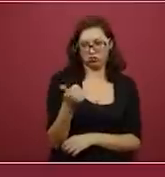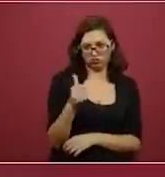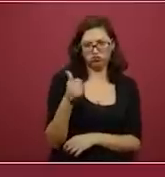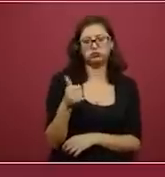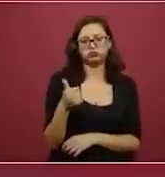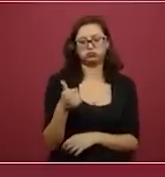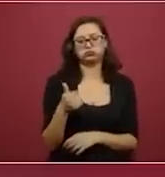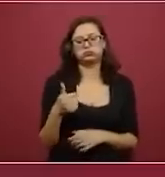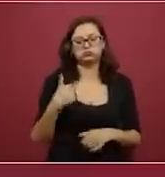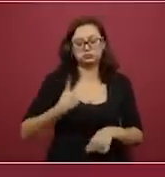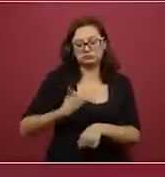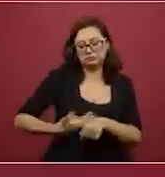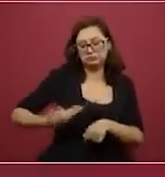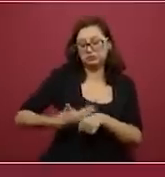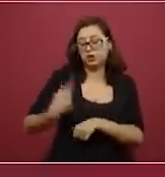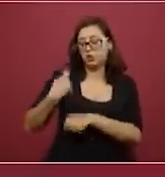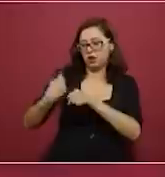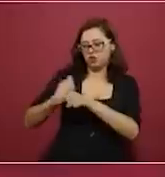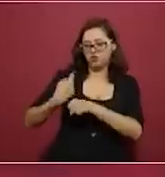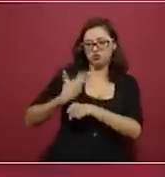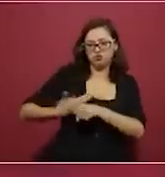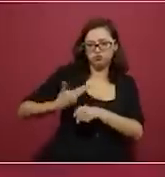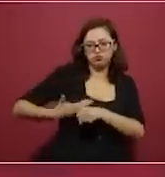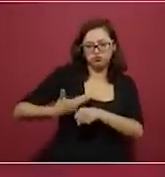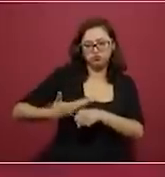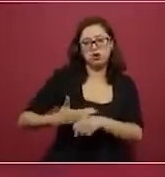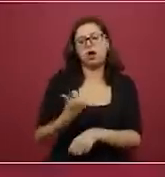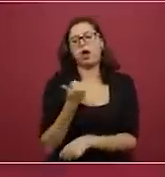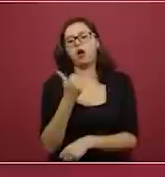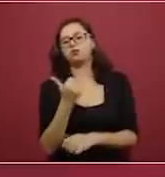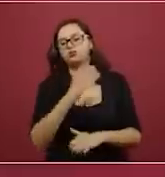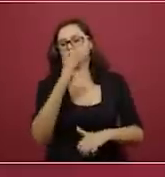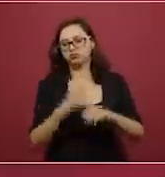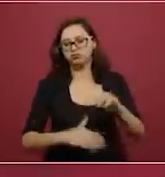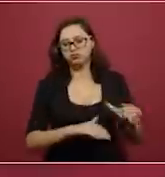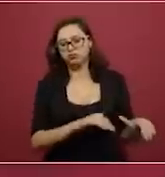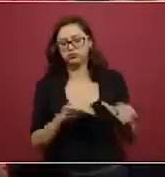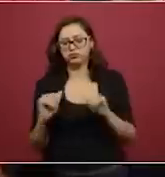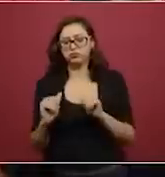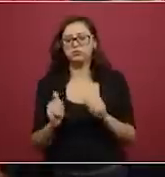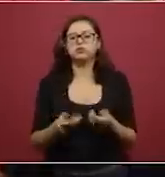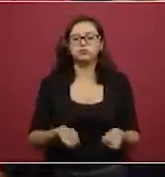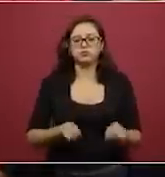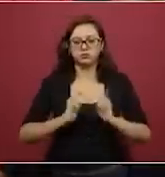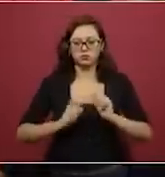un trámite que ya inició el año pasado y está por concluir en el mes de agosto muchas gracias